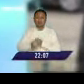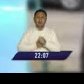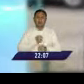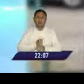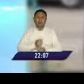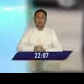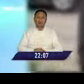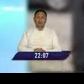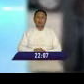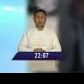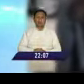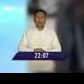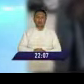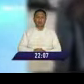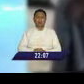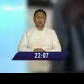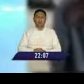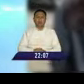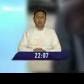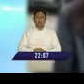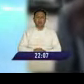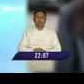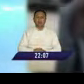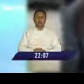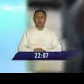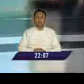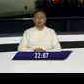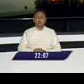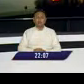años. Informó Marilyn Jaramillo.